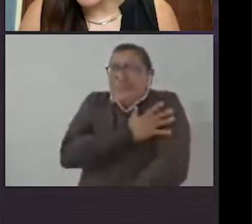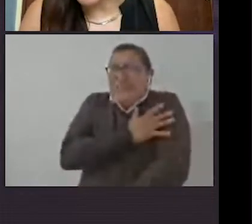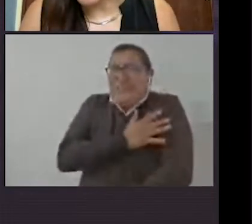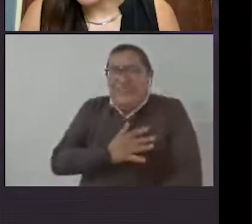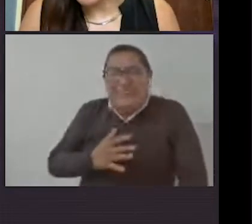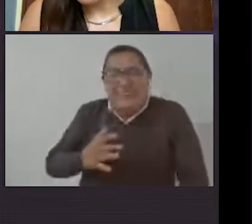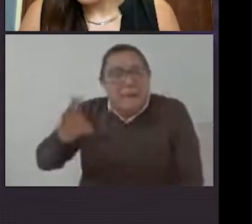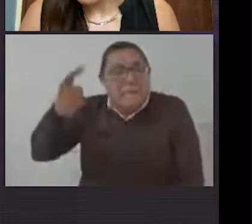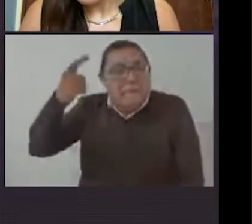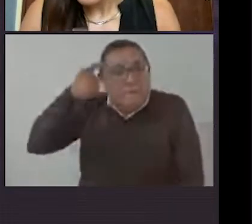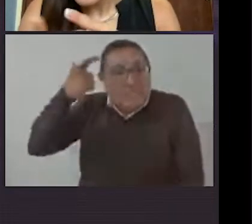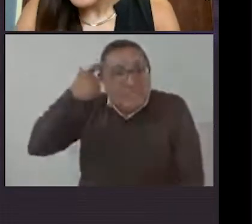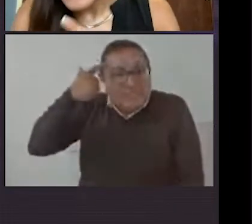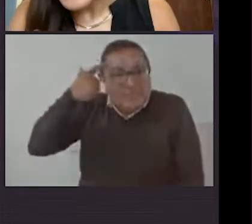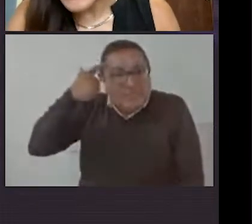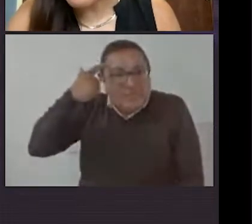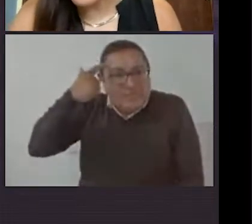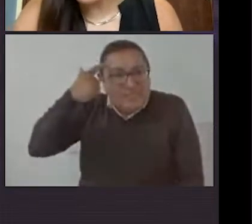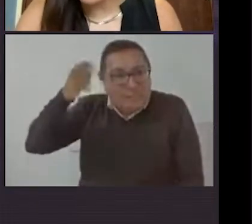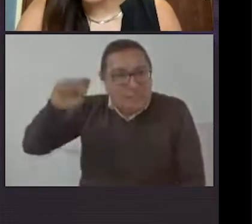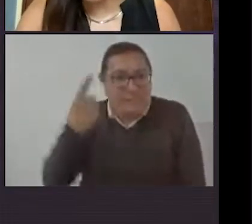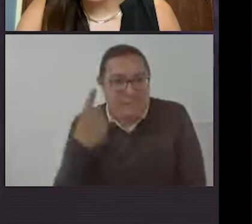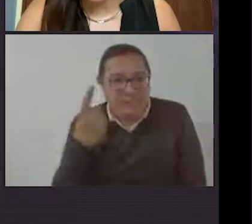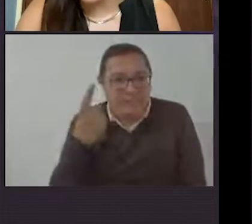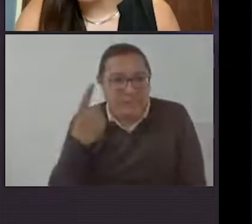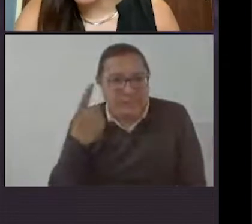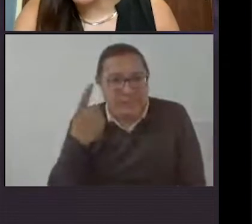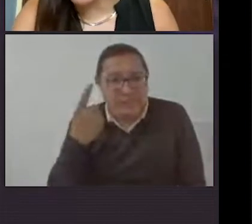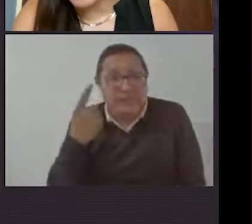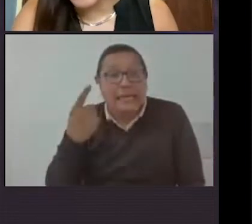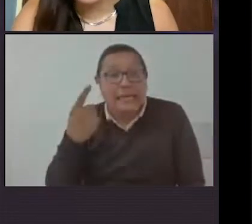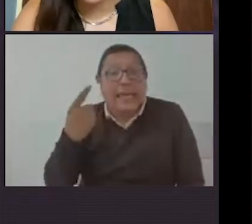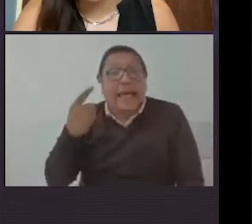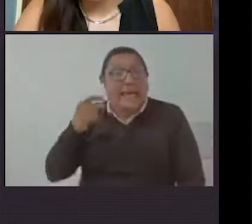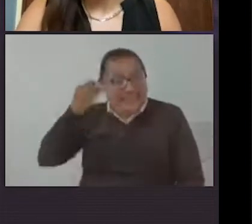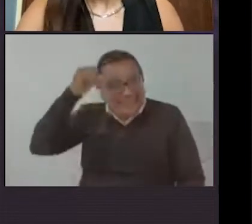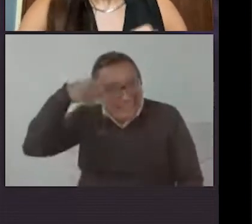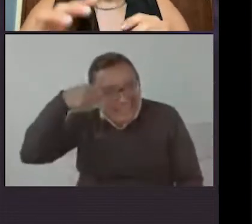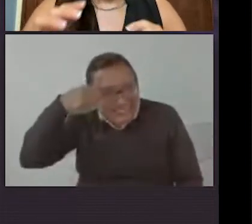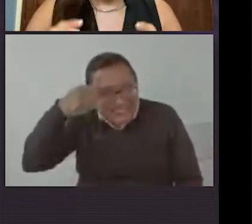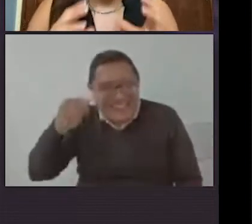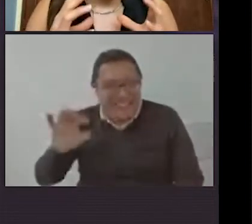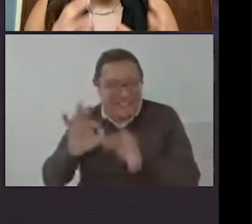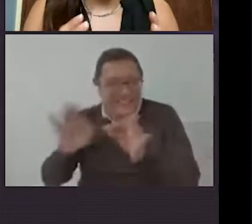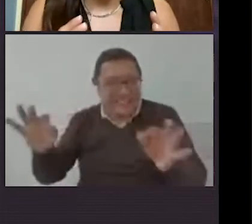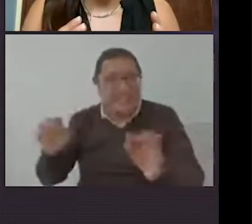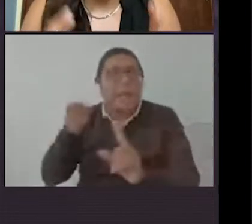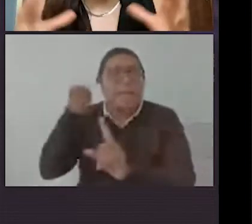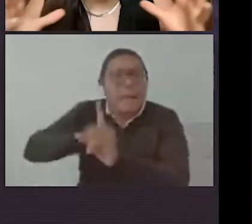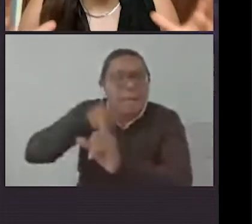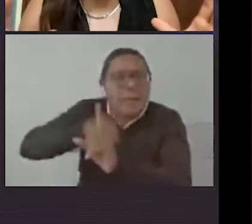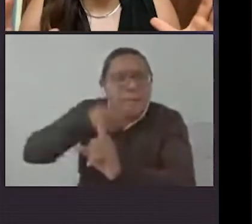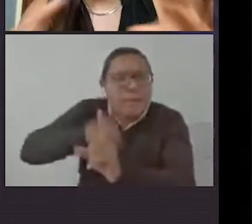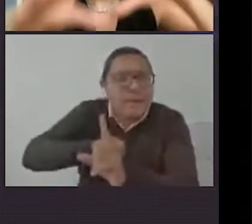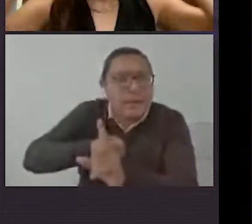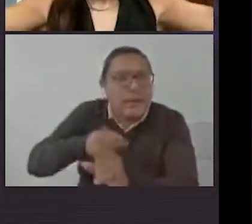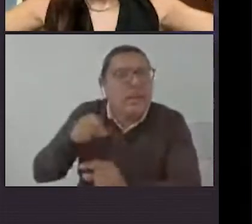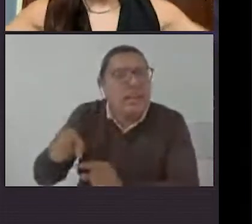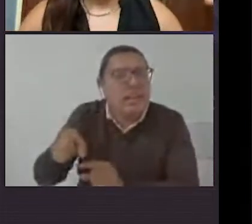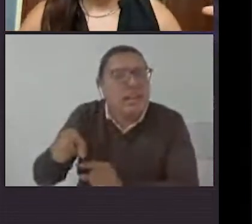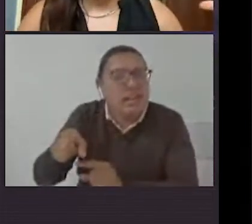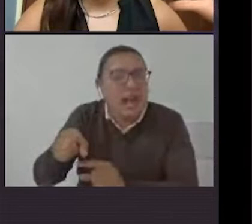el pensamiento. La perseverancia, que era lo que nos decía Aileen, es el conjunto, es el